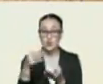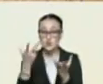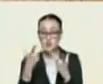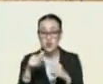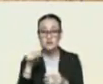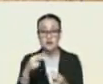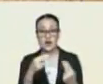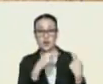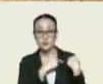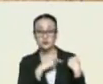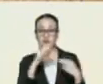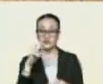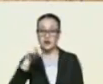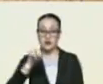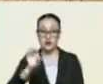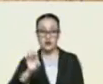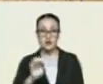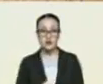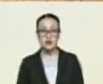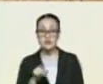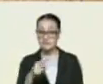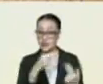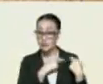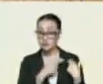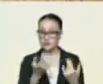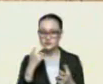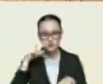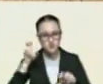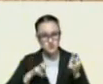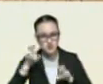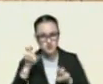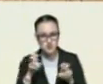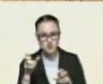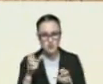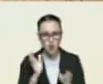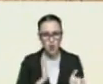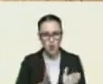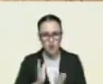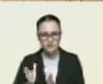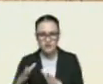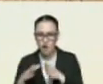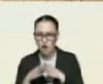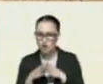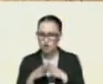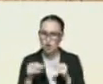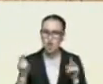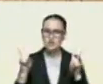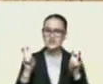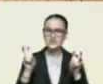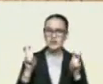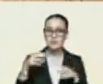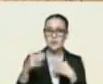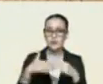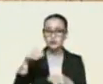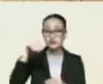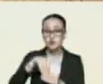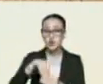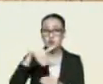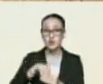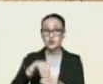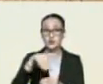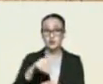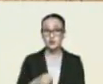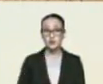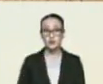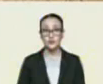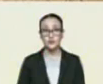el responsable de organizar, supervisar y vigilar todos los actos relativos a los procesos electorales y de